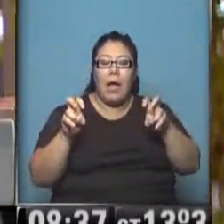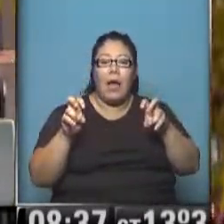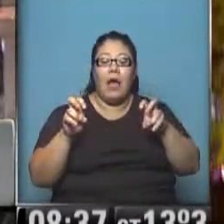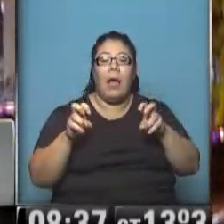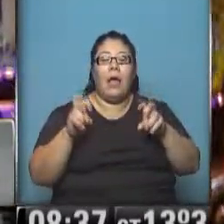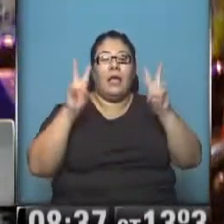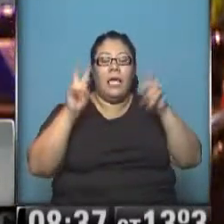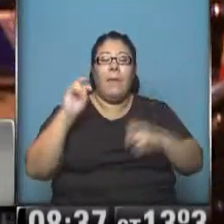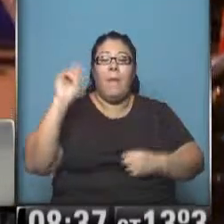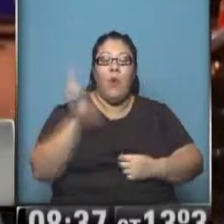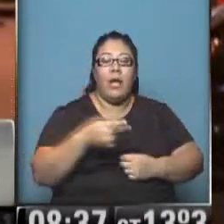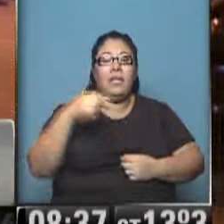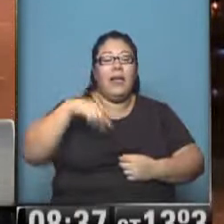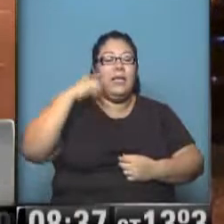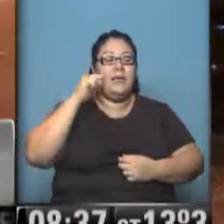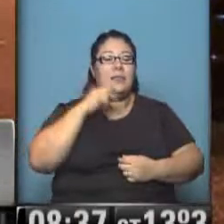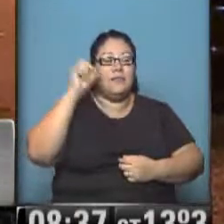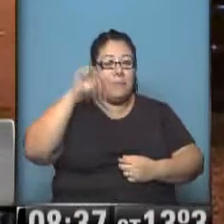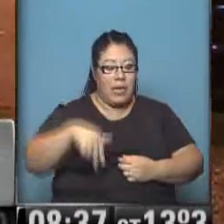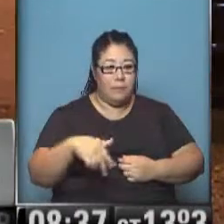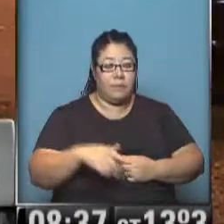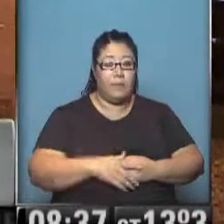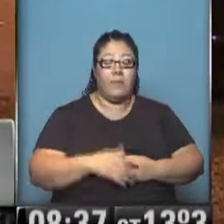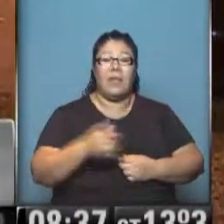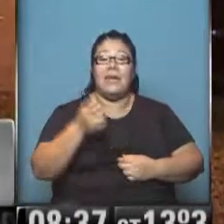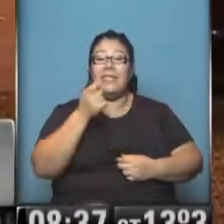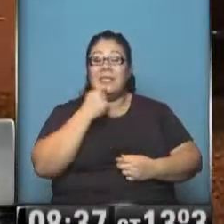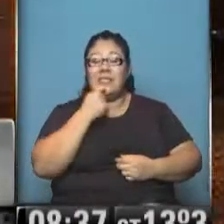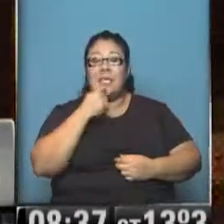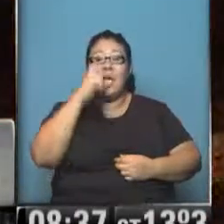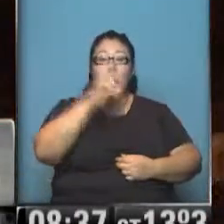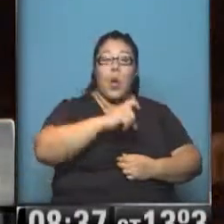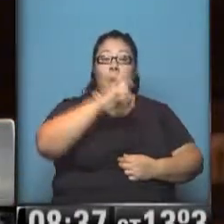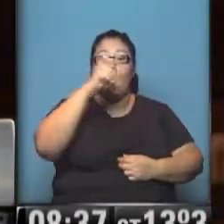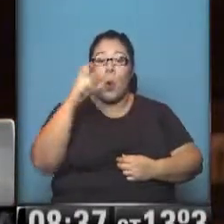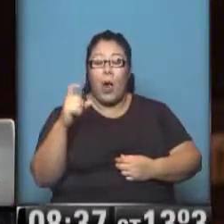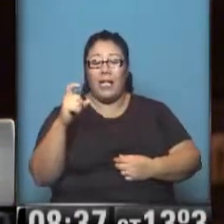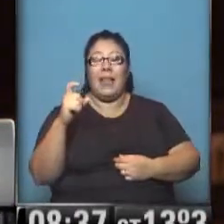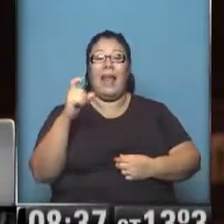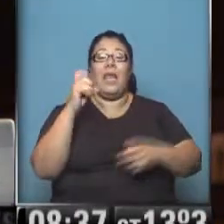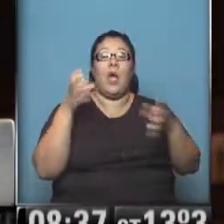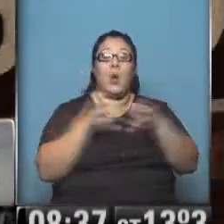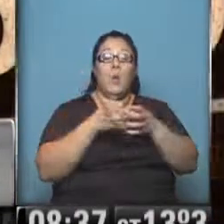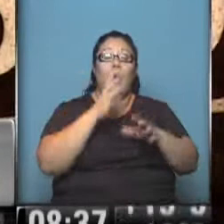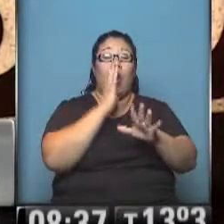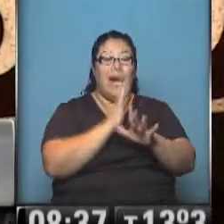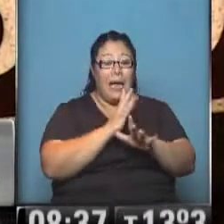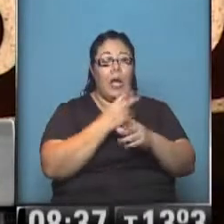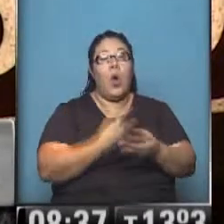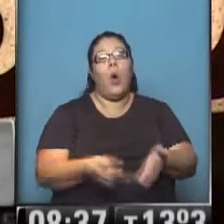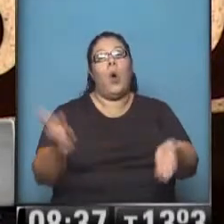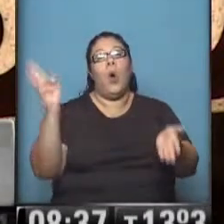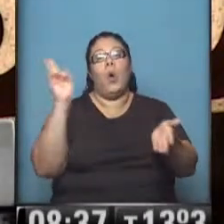del fiscal nisman bueno llamativamente cuando se conoce que hay cuentas de clarín en un paraíso fiscal en eeuu aparece no otra